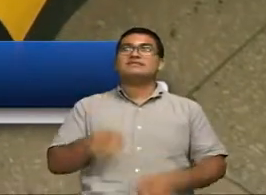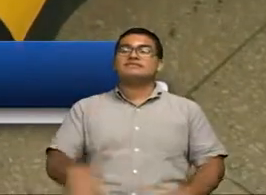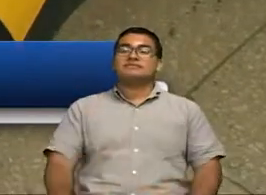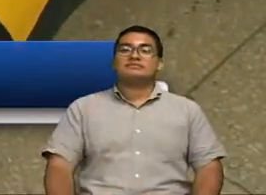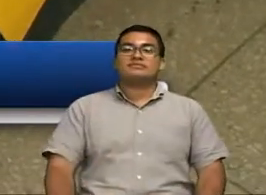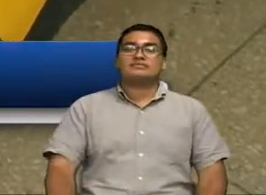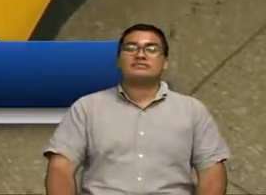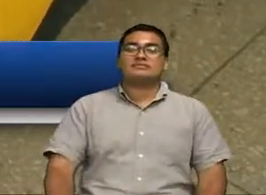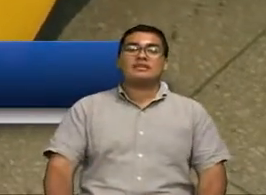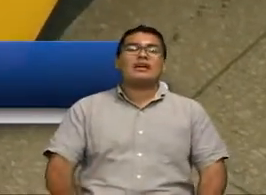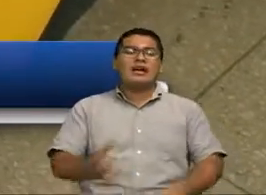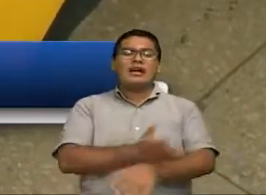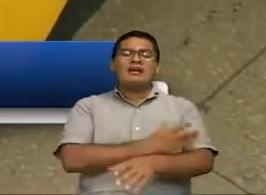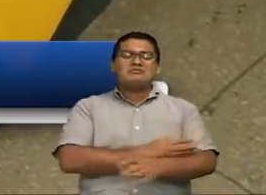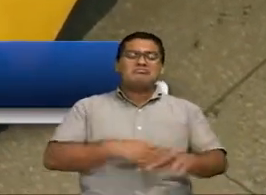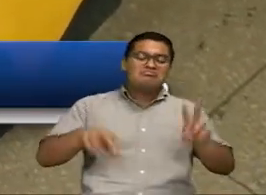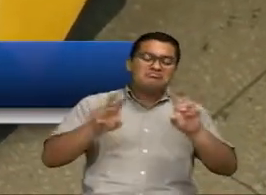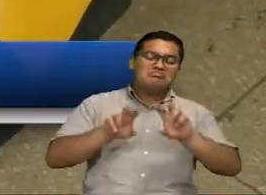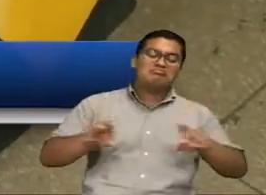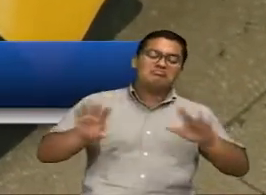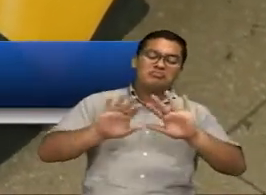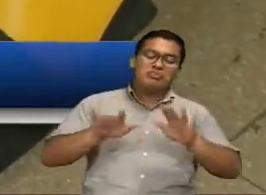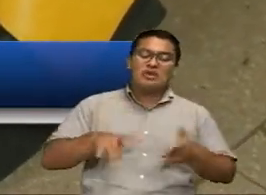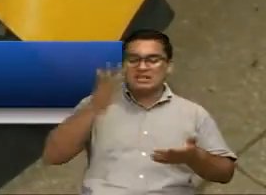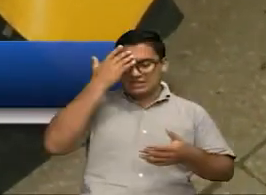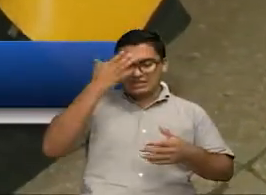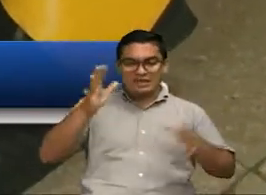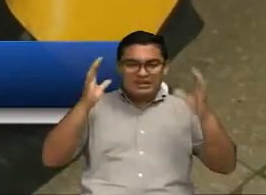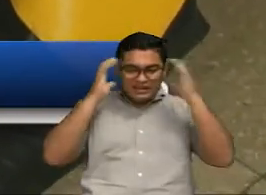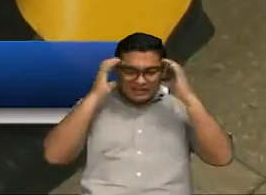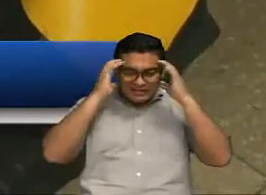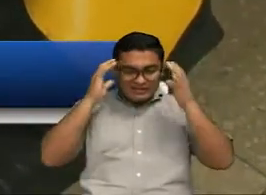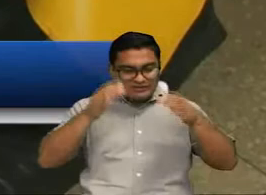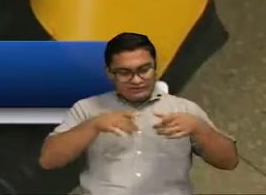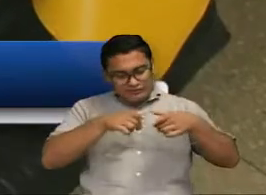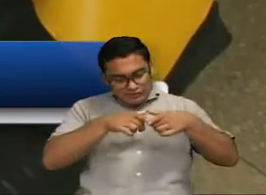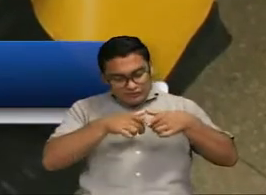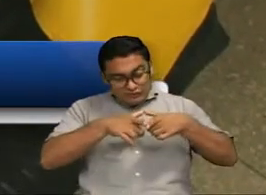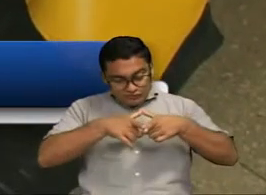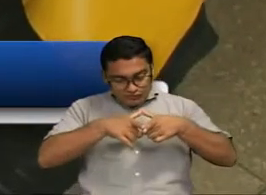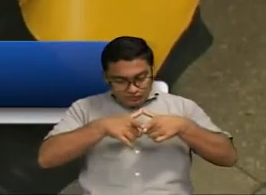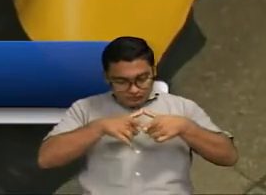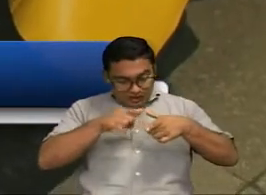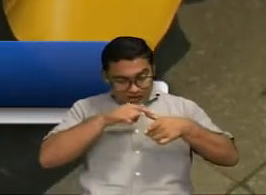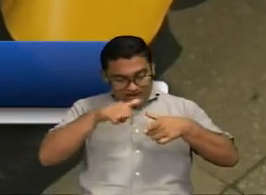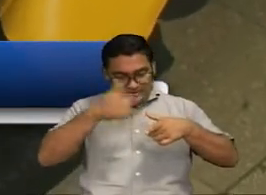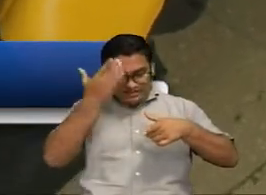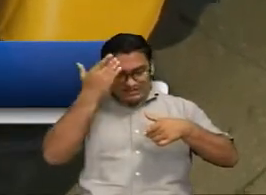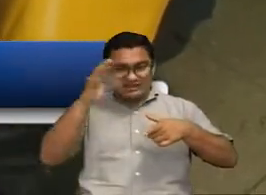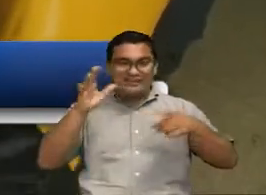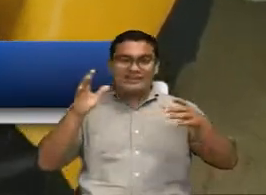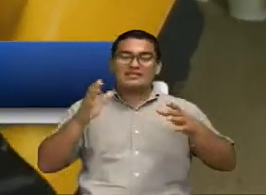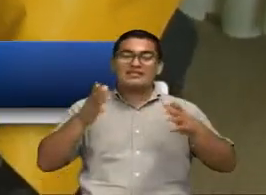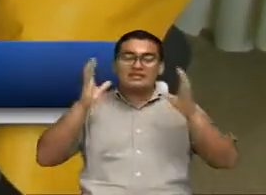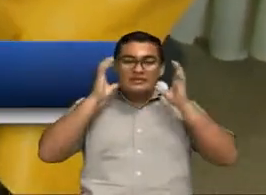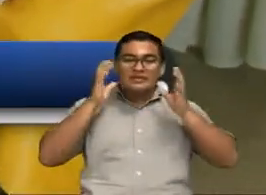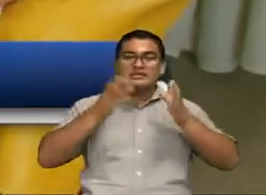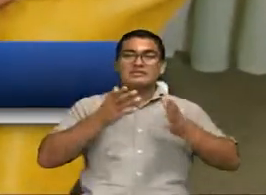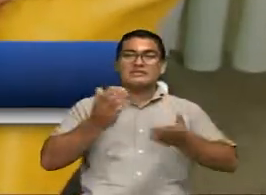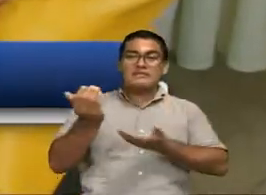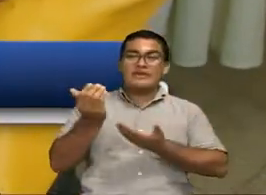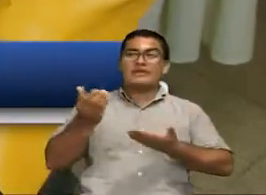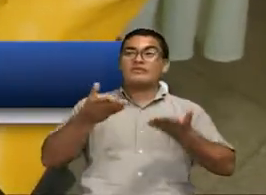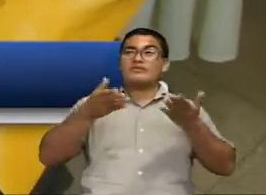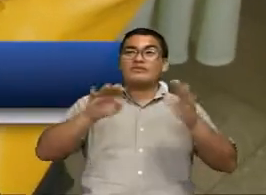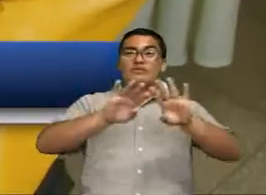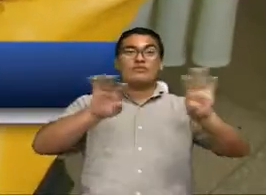se examina. Se examina, entonces uno ya sabe cuando la mujer comienza a pujar que el pujo es involuntario, el pujo no es